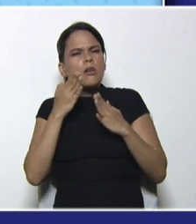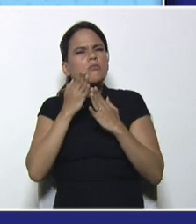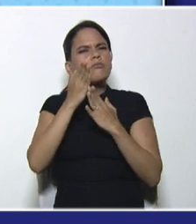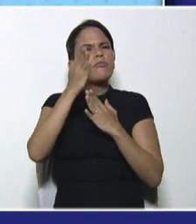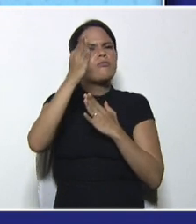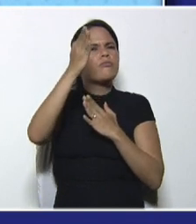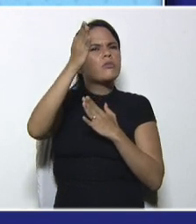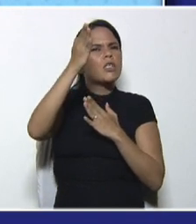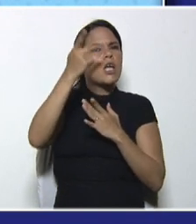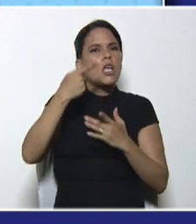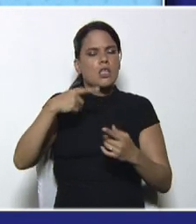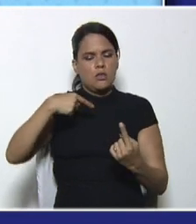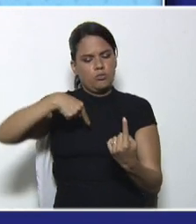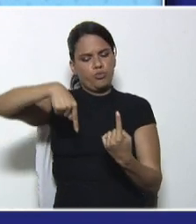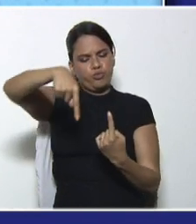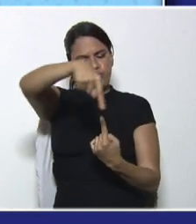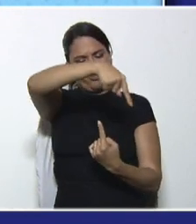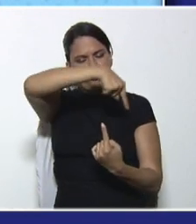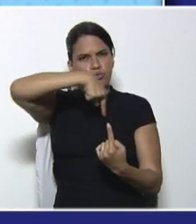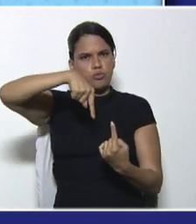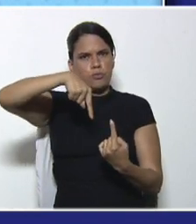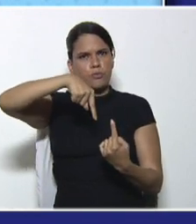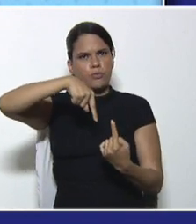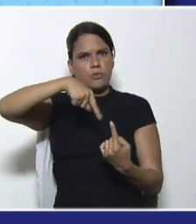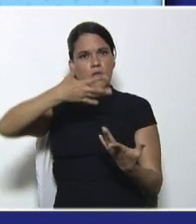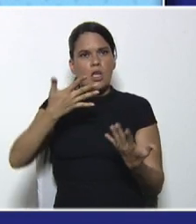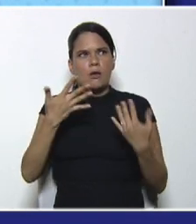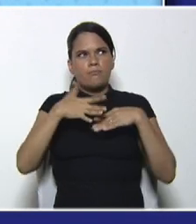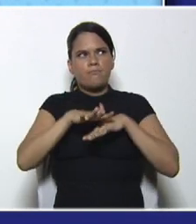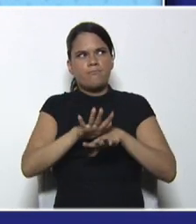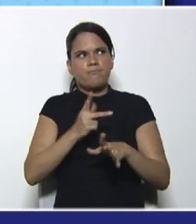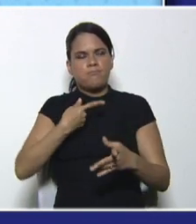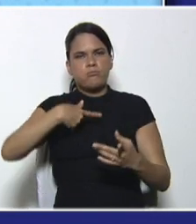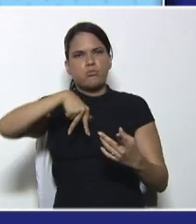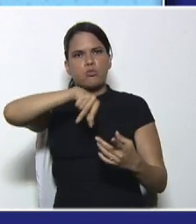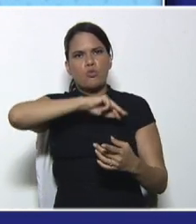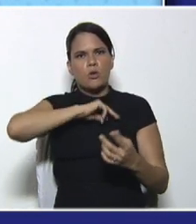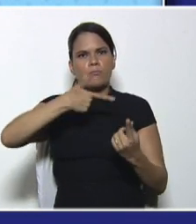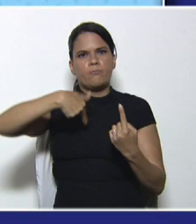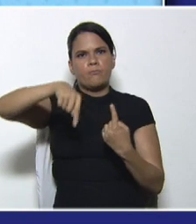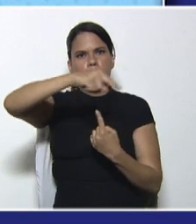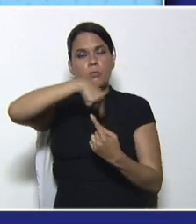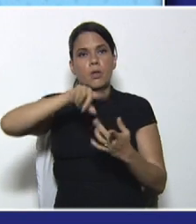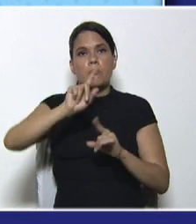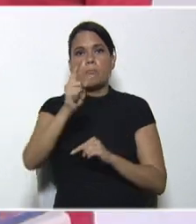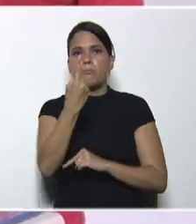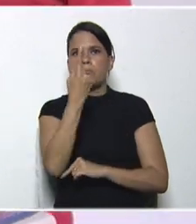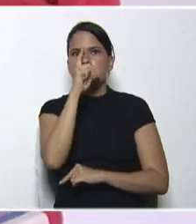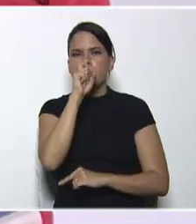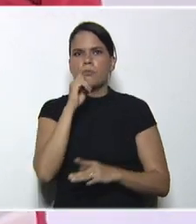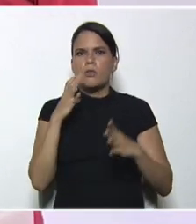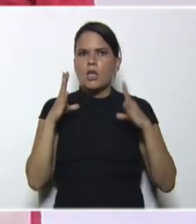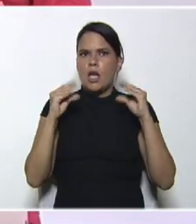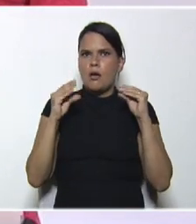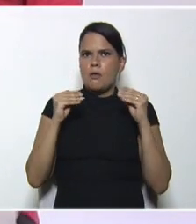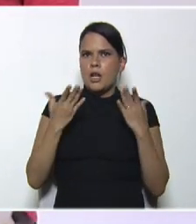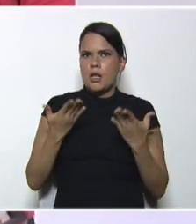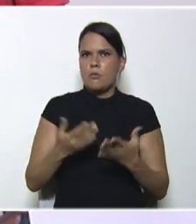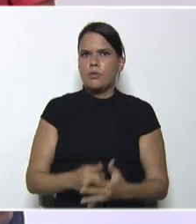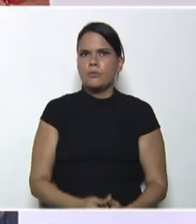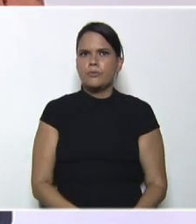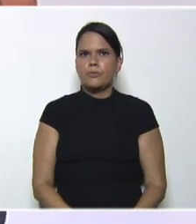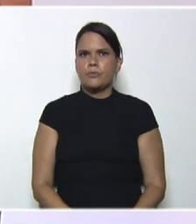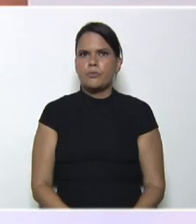lo y en nuestro entorno, relacionarlo con nuestro entorno. Bien, para primer año hablaremos acerca de lo que